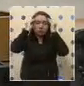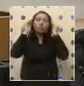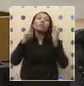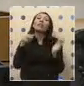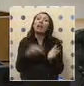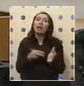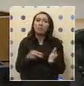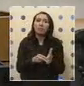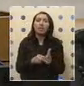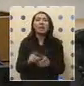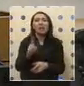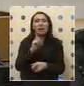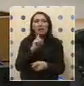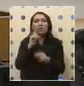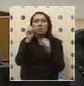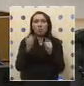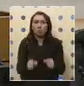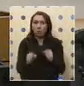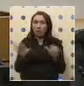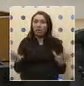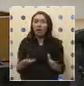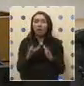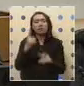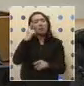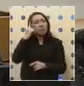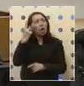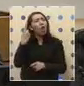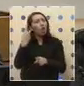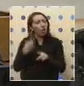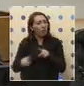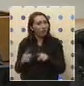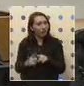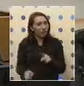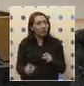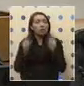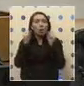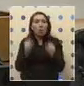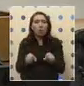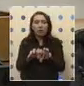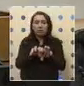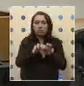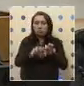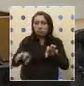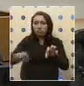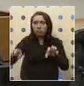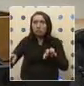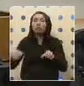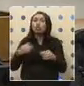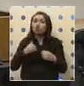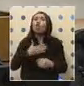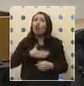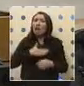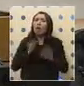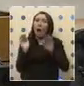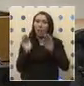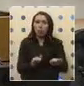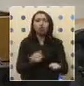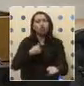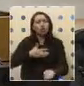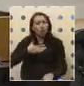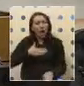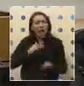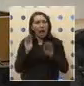espero que quienes tienen las facultades de hacerlo lo piensen dos veces y podamos dividir esta votación. Yo tengo ganas de apoyar esta reforma tributaria,